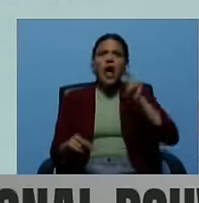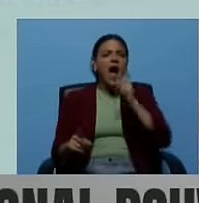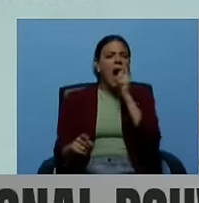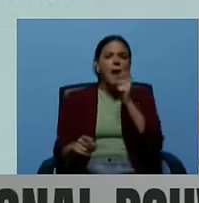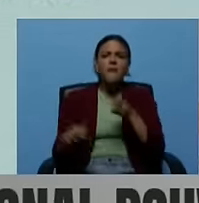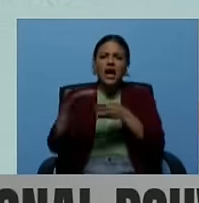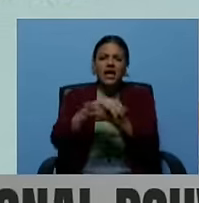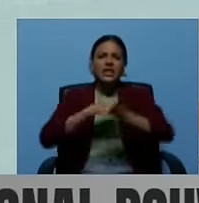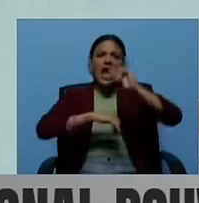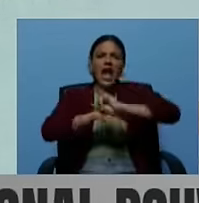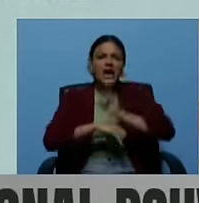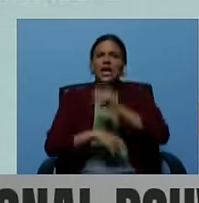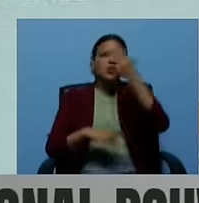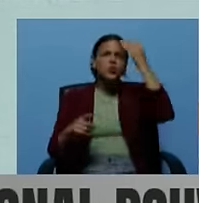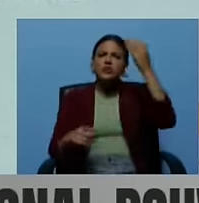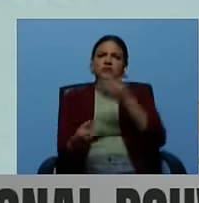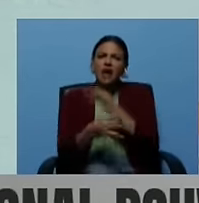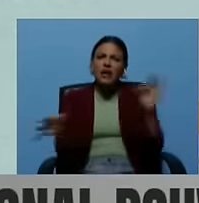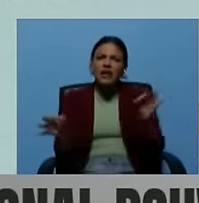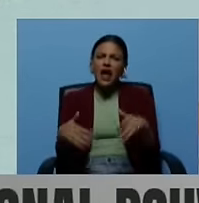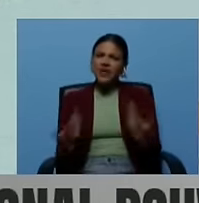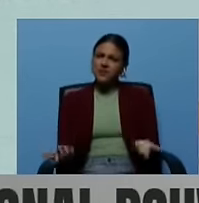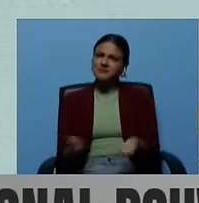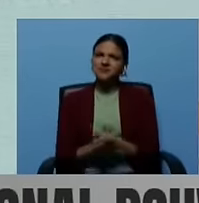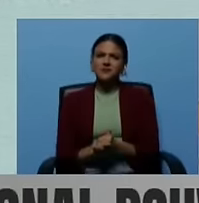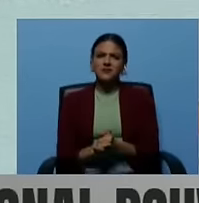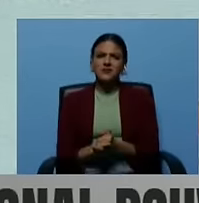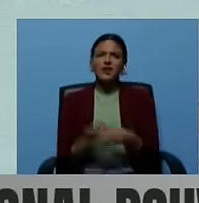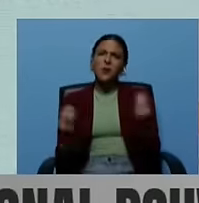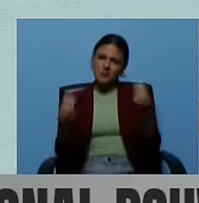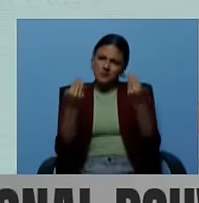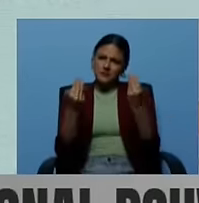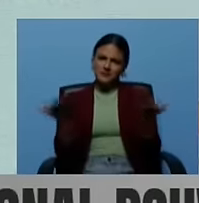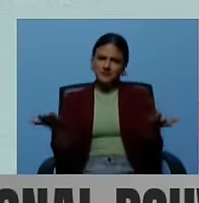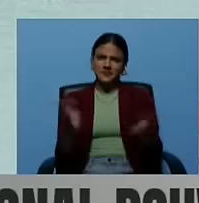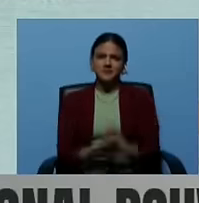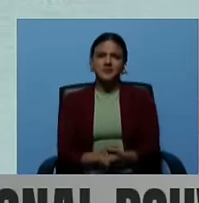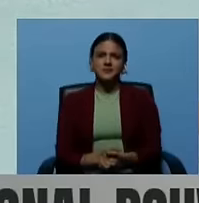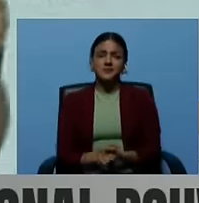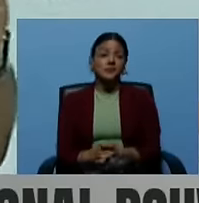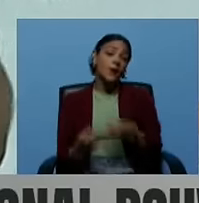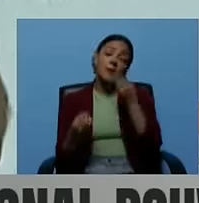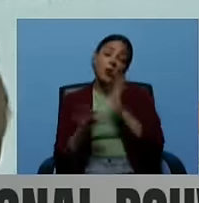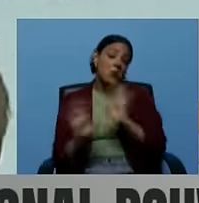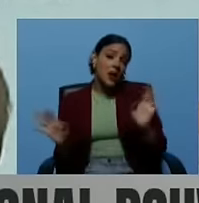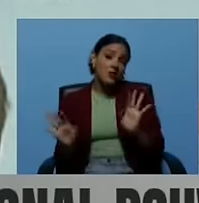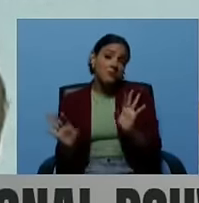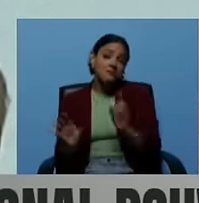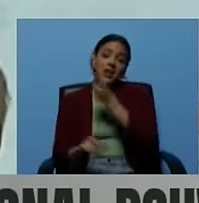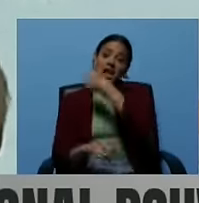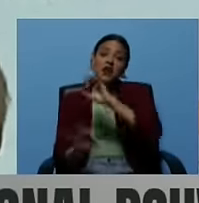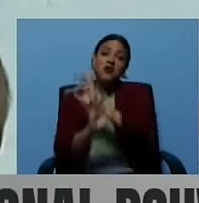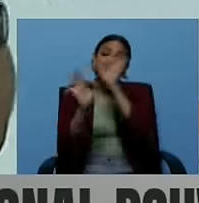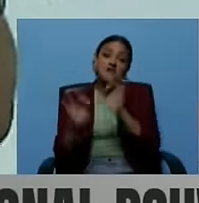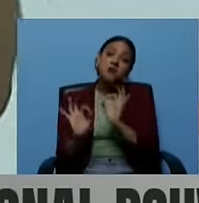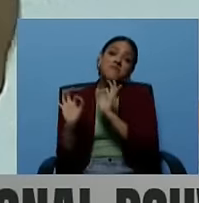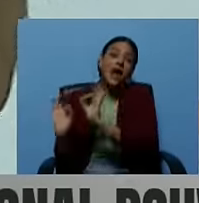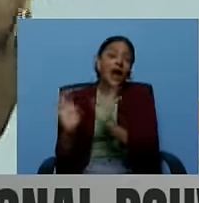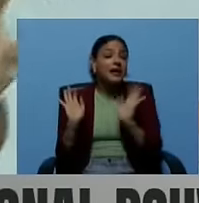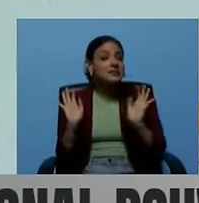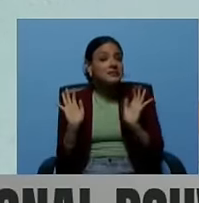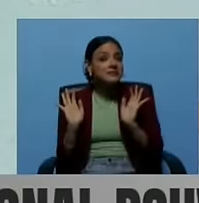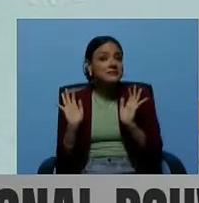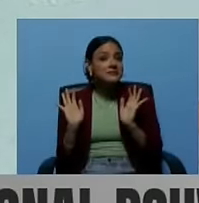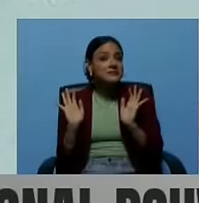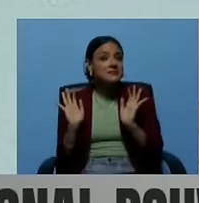se saben el himno de Venezuela y se van a saber el Padre Nuestro. Por Dios. Pero bueno, así es la parte de la